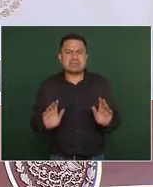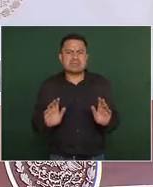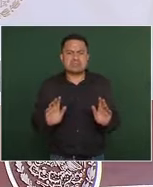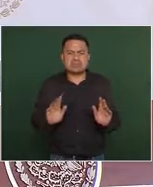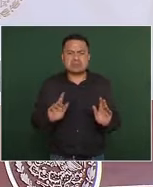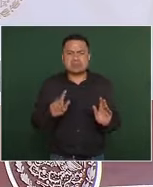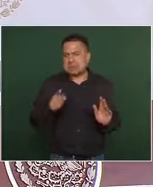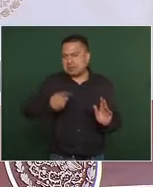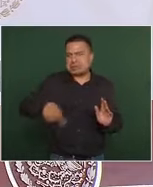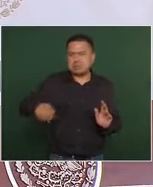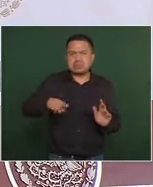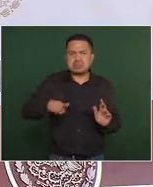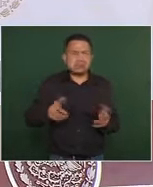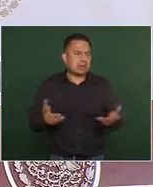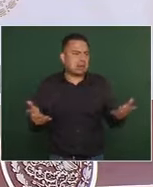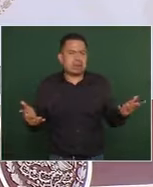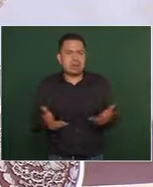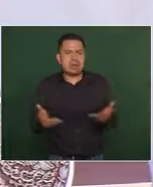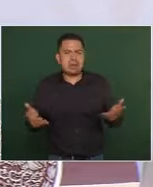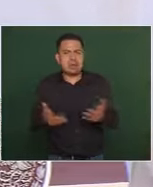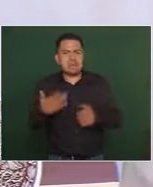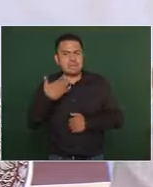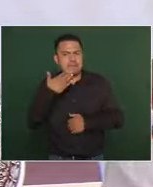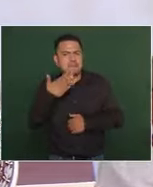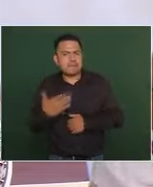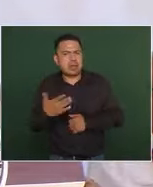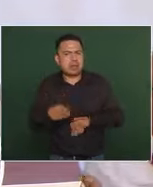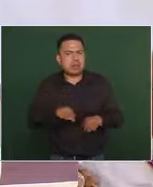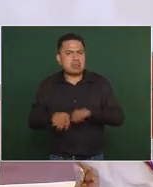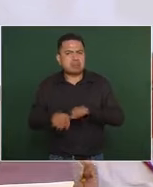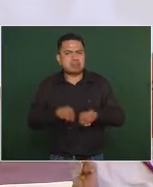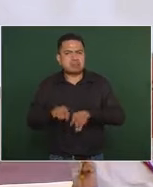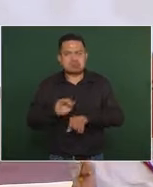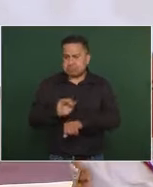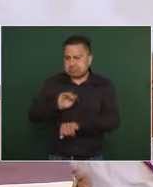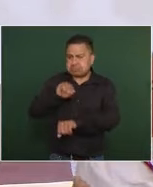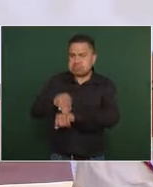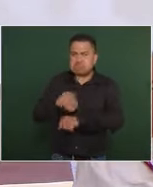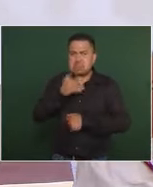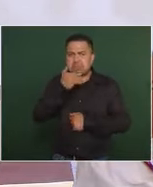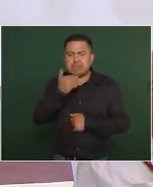pues están haciendo una buena labor.